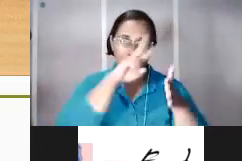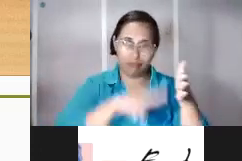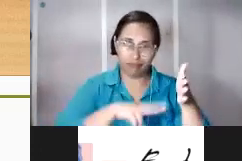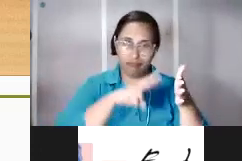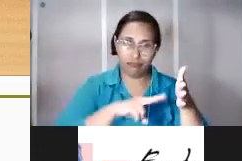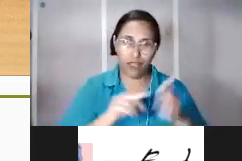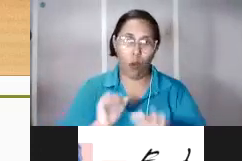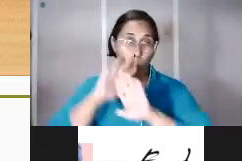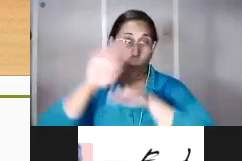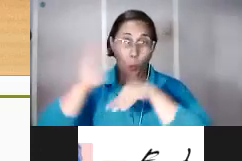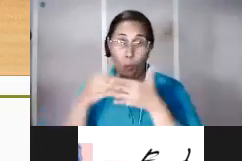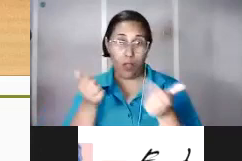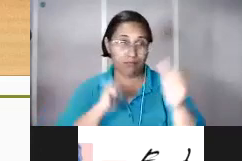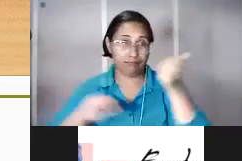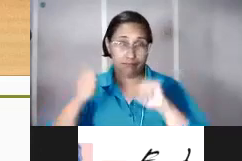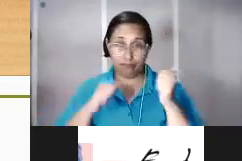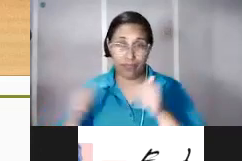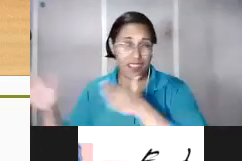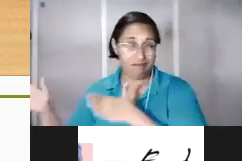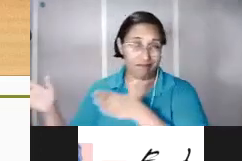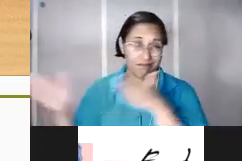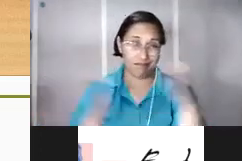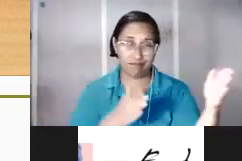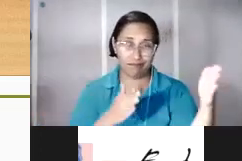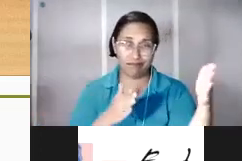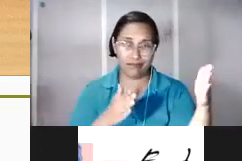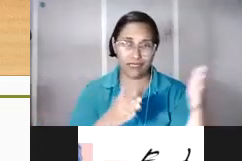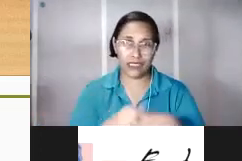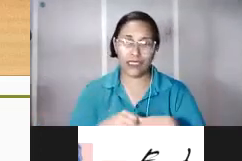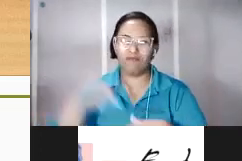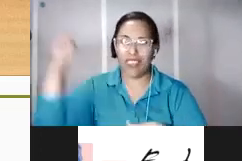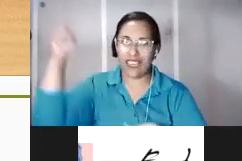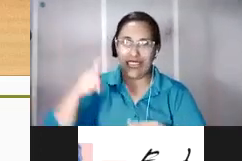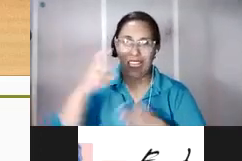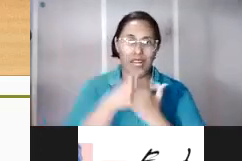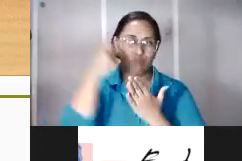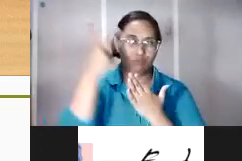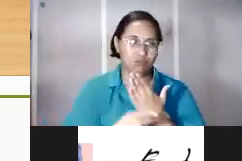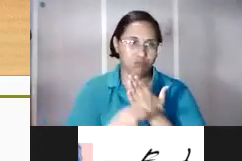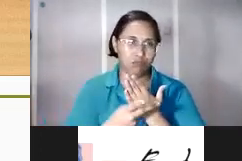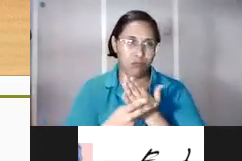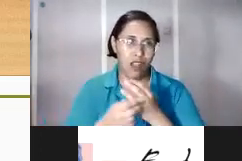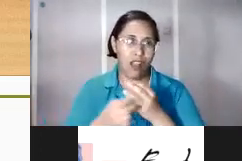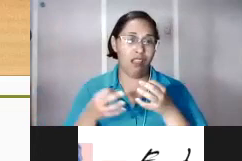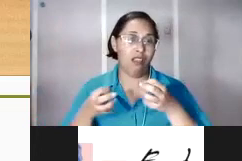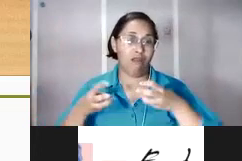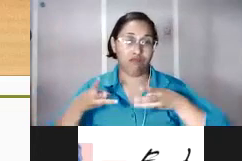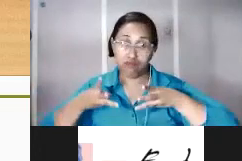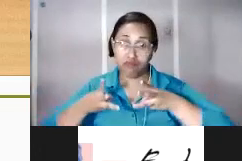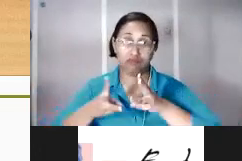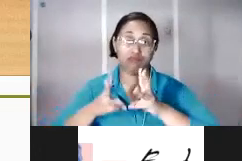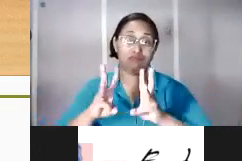todas las actividades que organicemos deben programarse de forma tal que